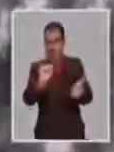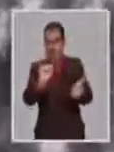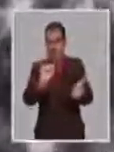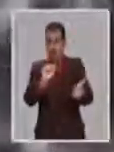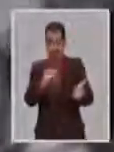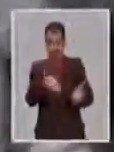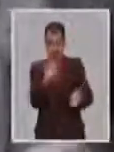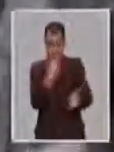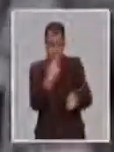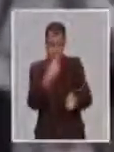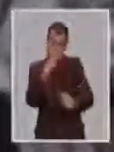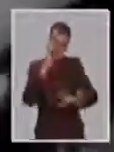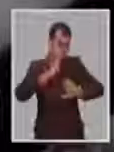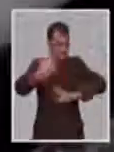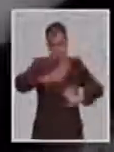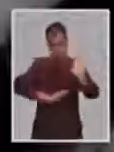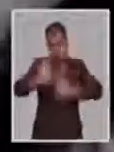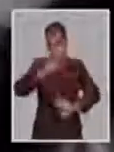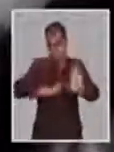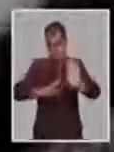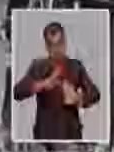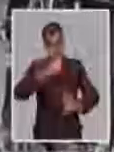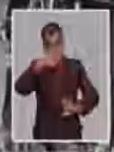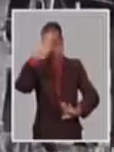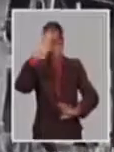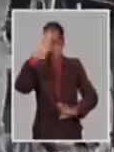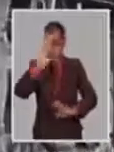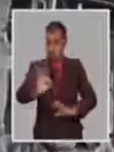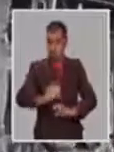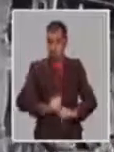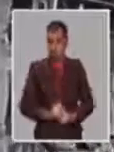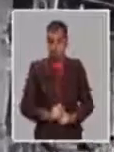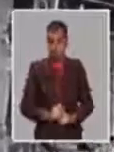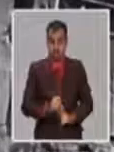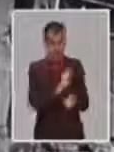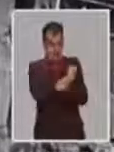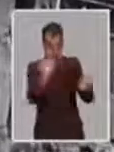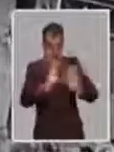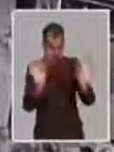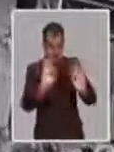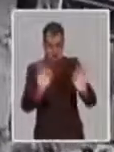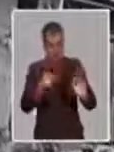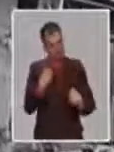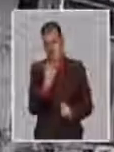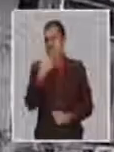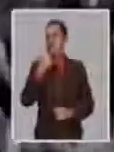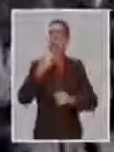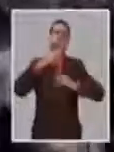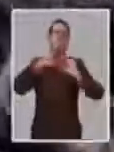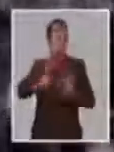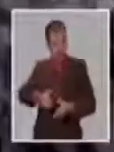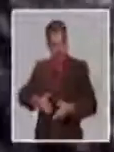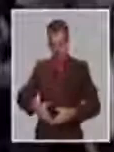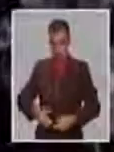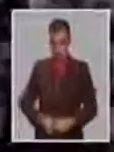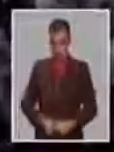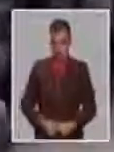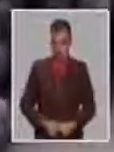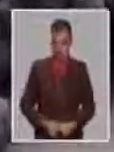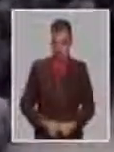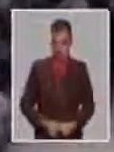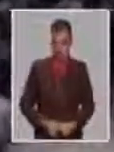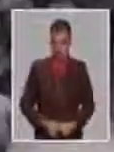patria, y la disyuntiva nuestra sería patria o muerte.